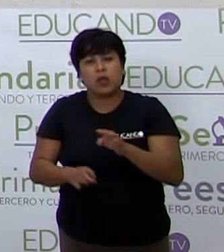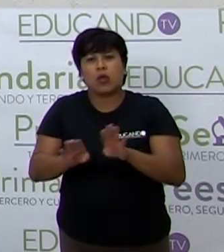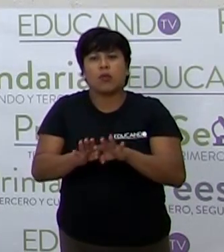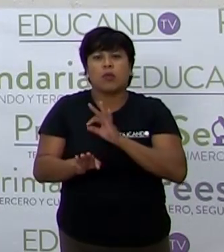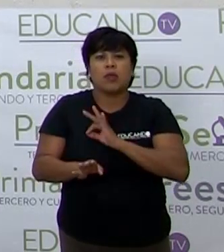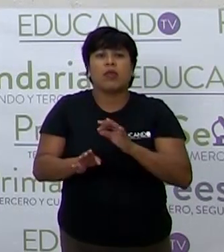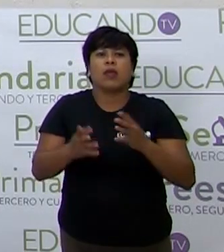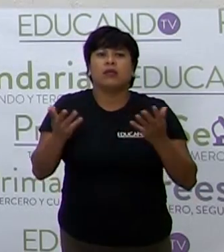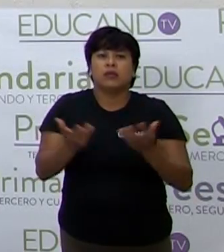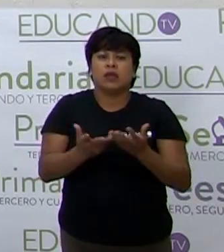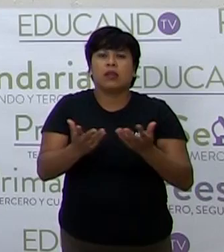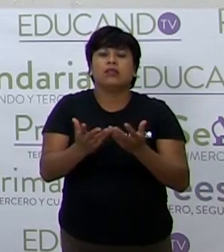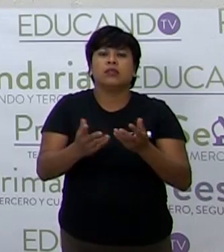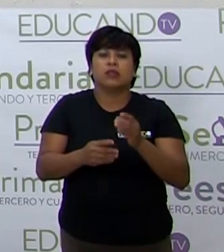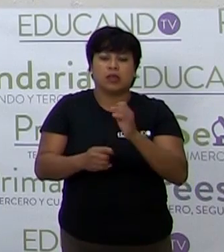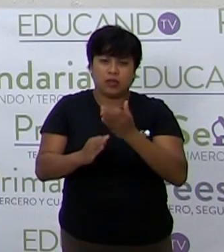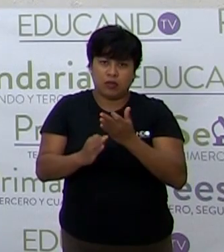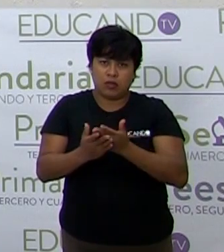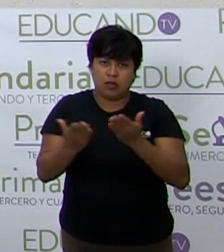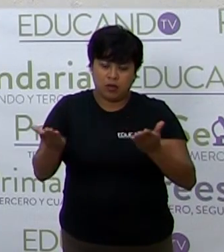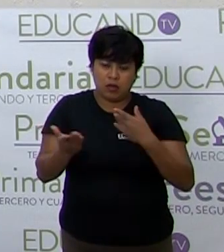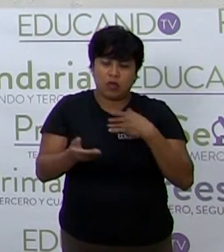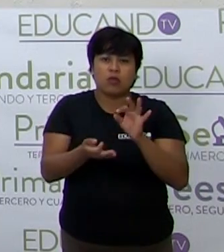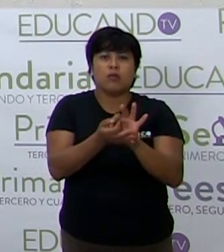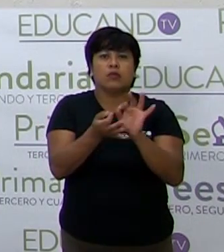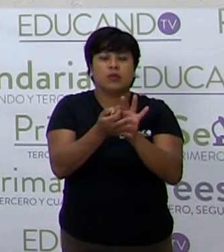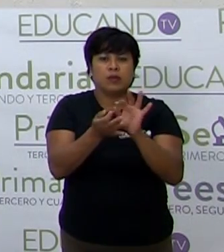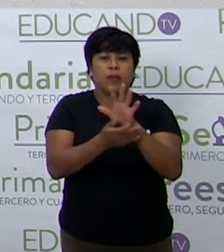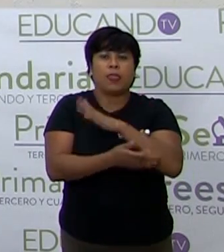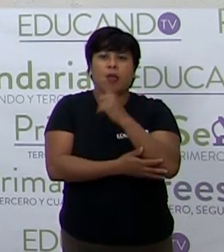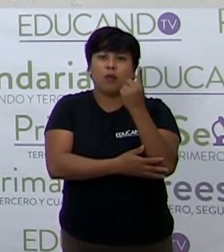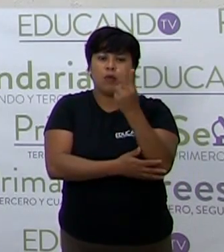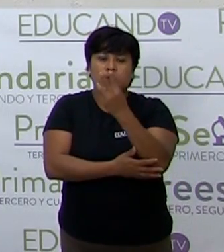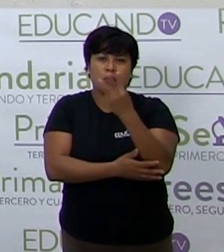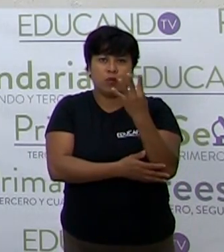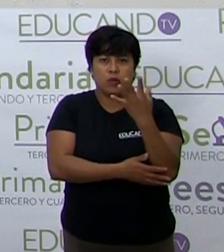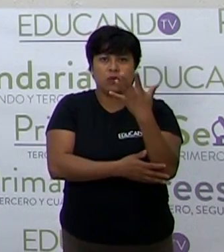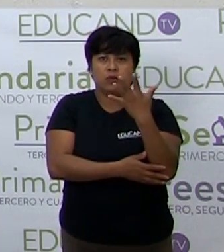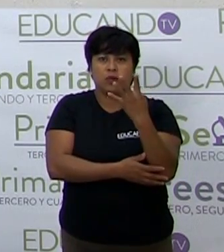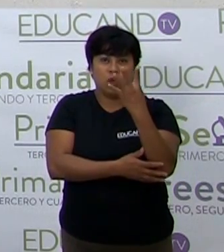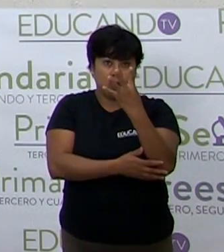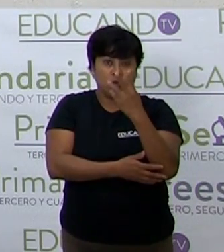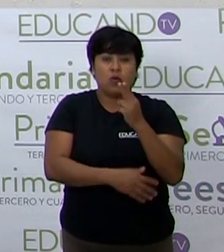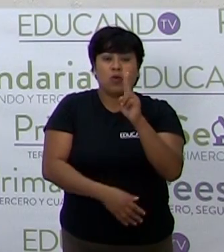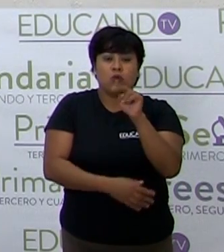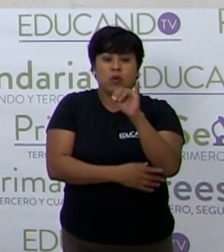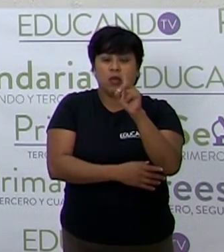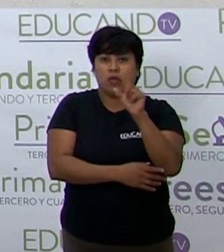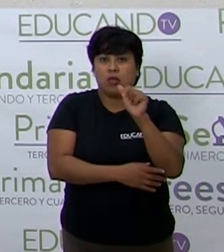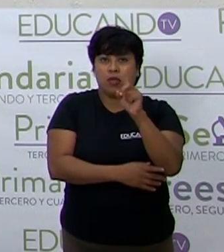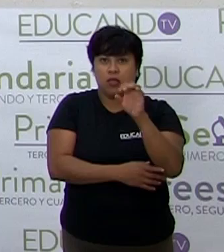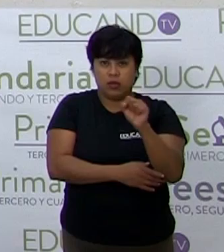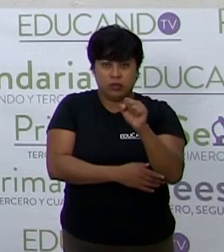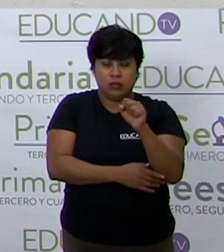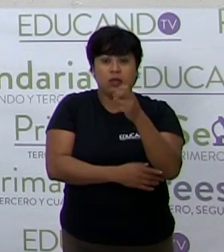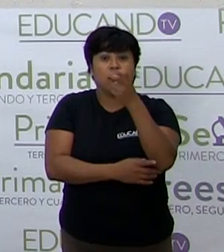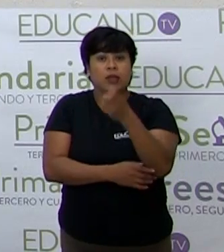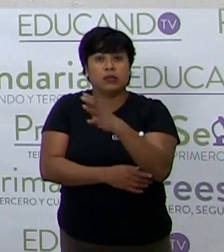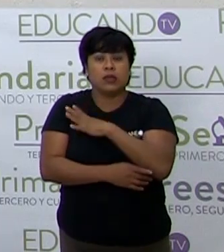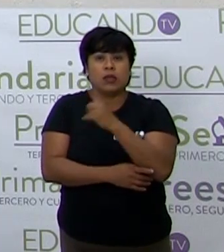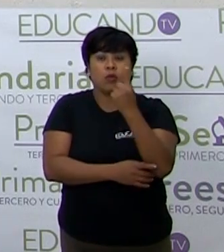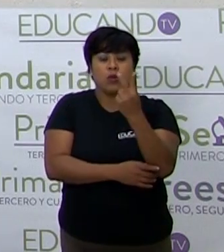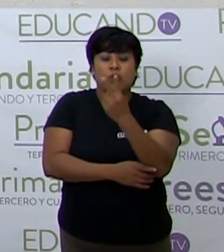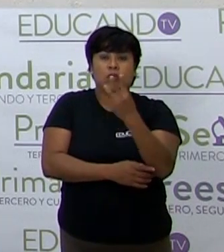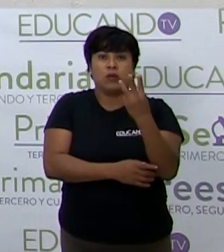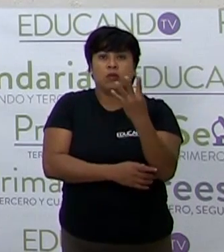algoritmo que es a continuación. Sabemos que aquí hay 1, 2, 3, 4 unidades, y de este lado hay 1, 2,